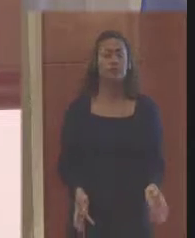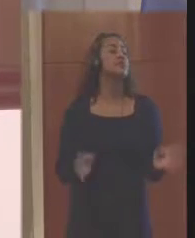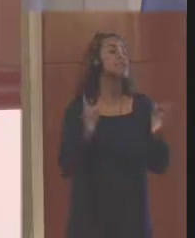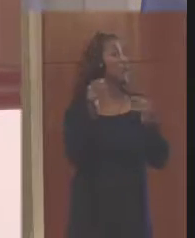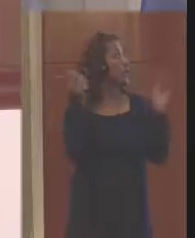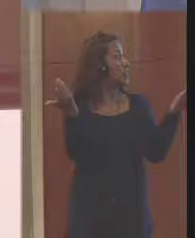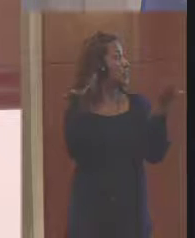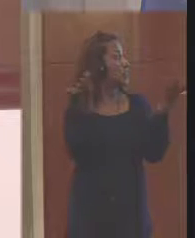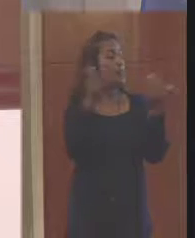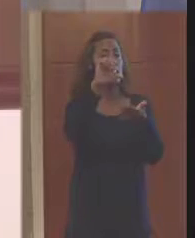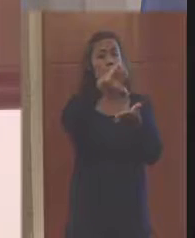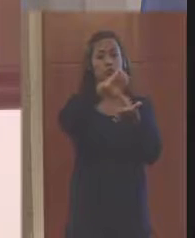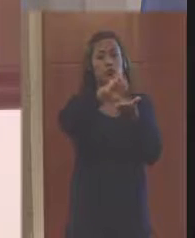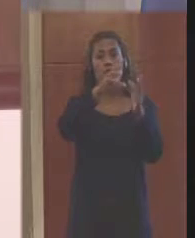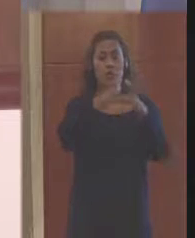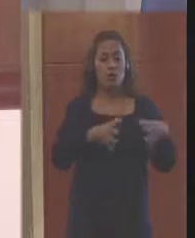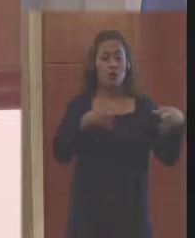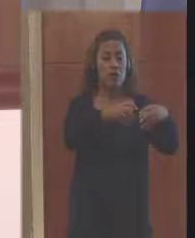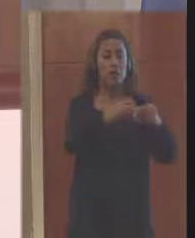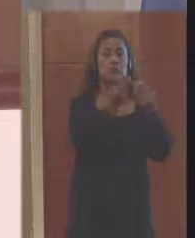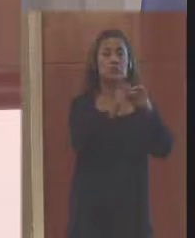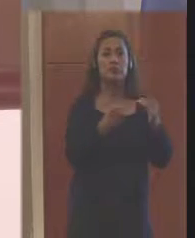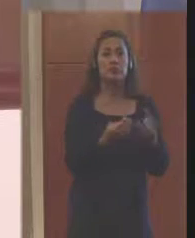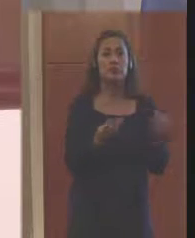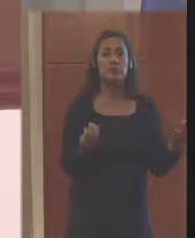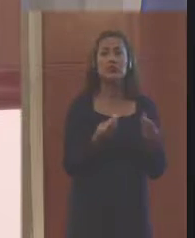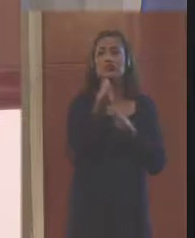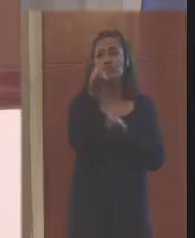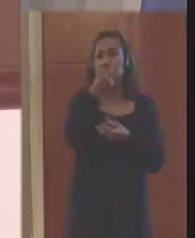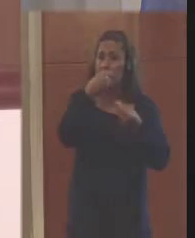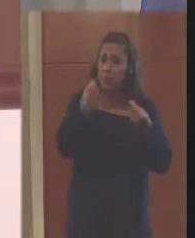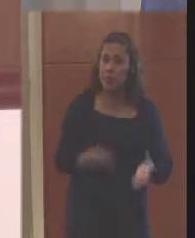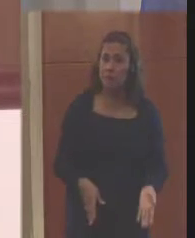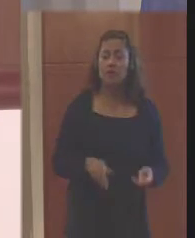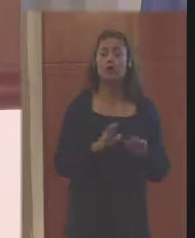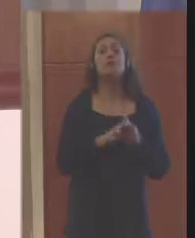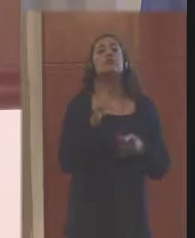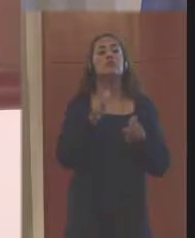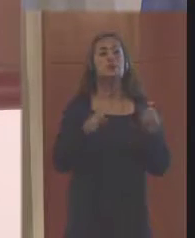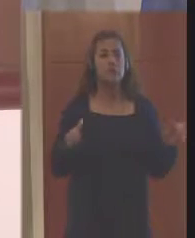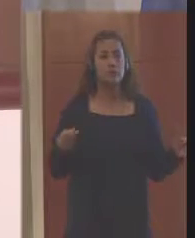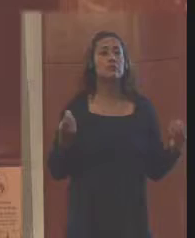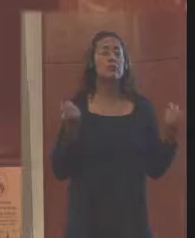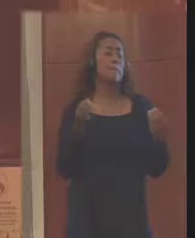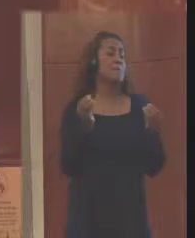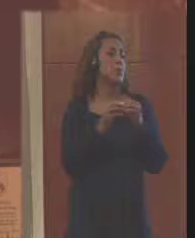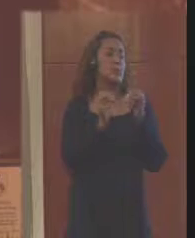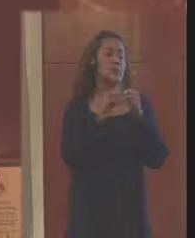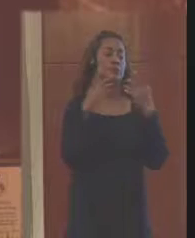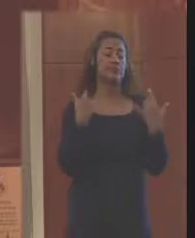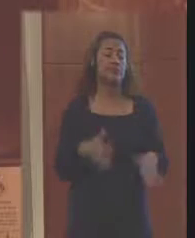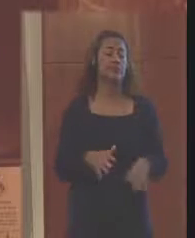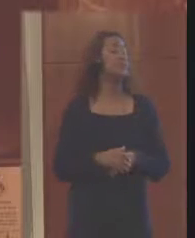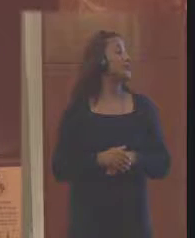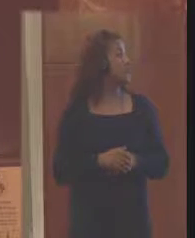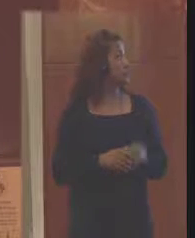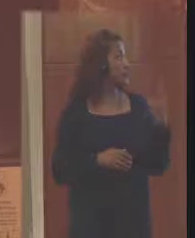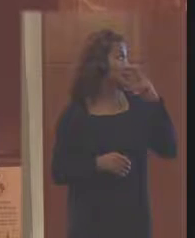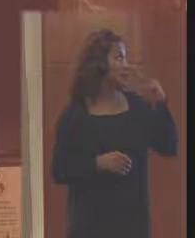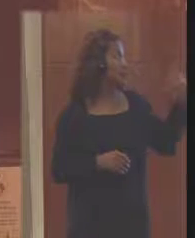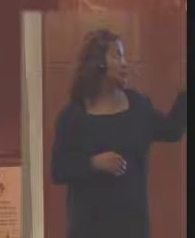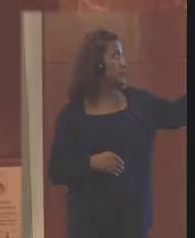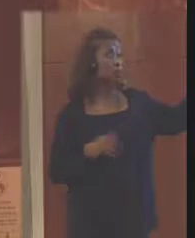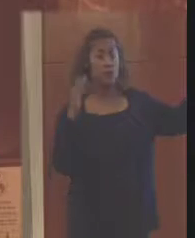urbanos, generando lógicamente pérdidas en términos monetarios mucho más significativas. Lo que vemos en la